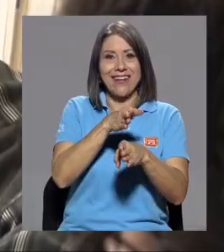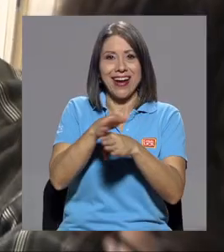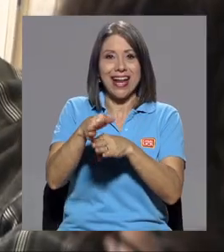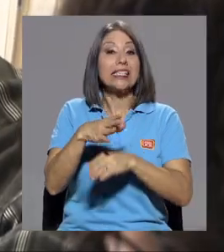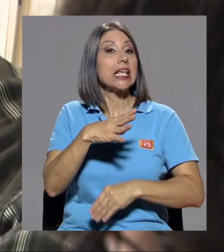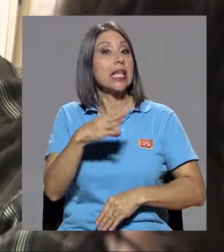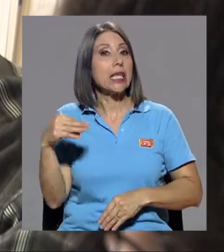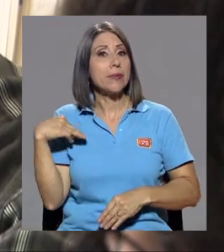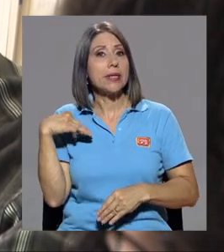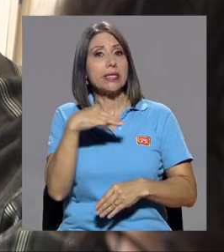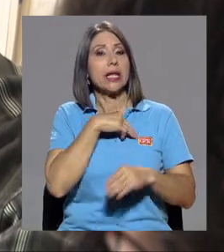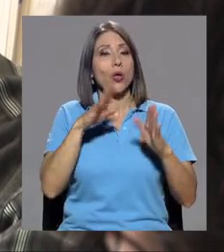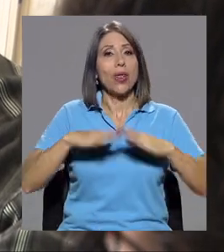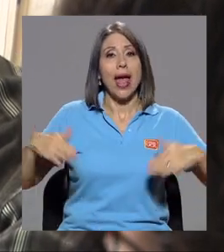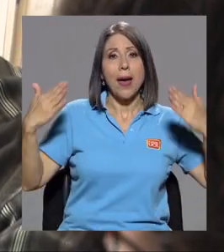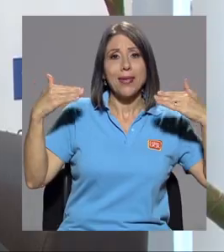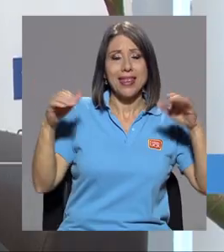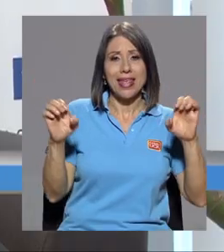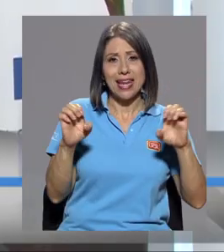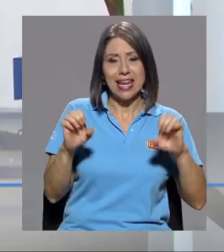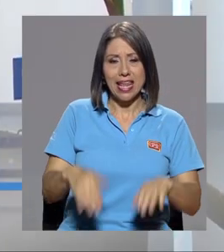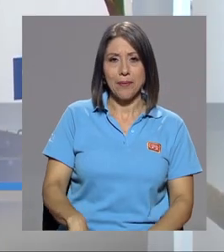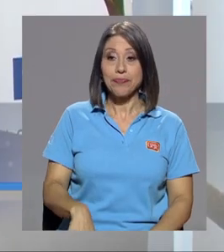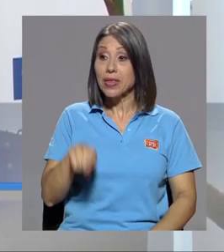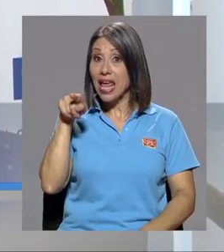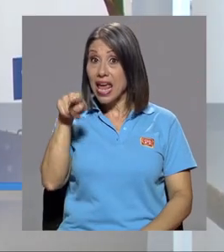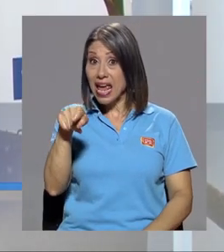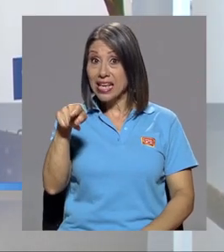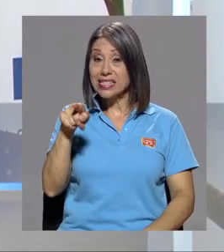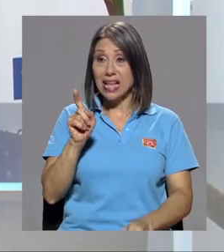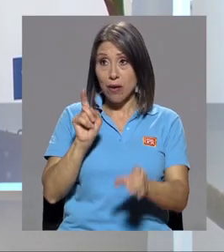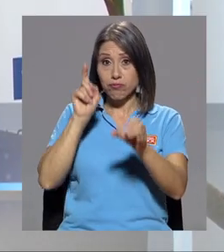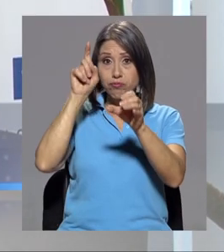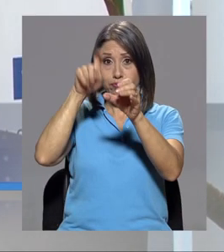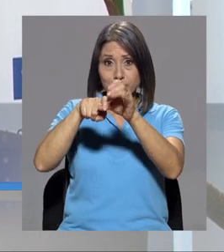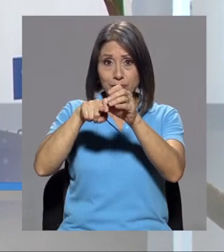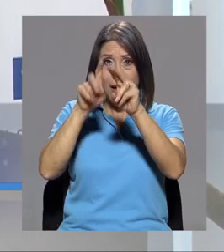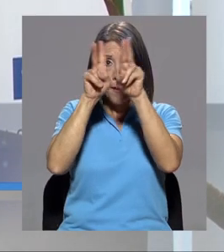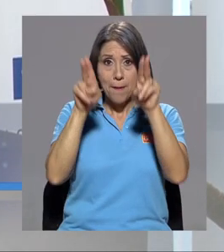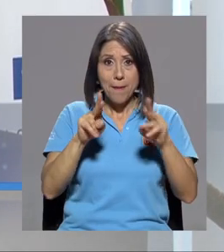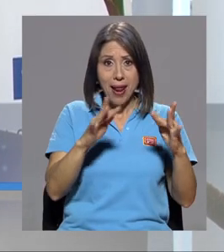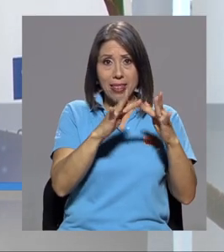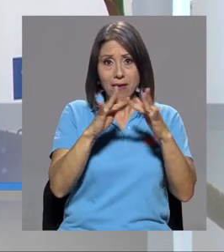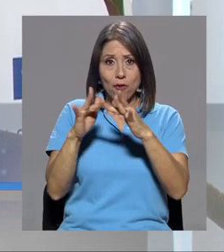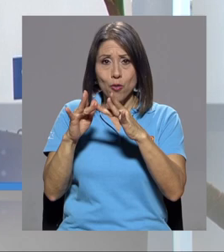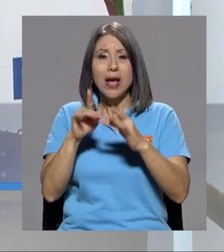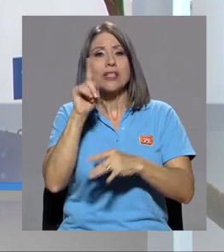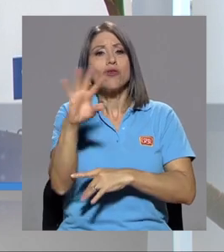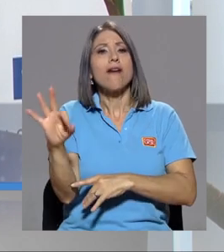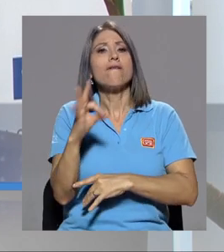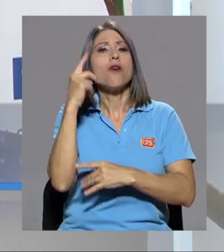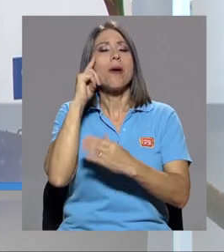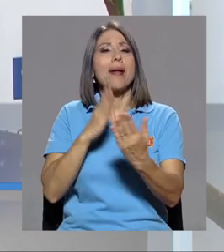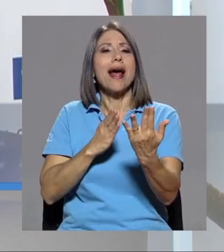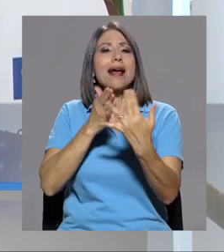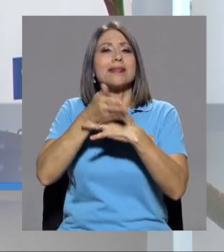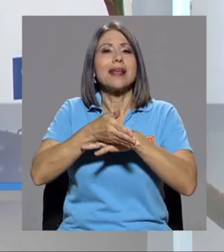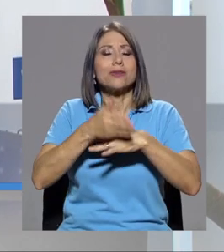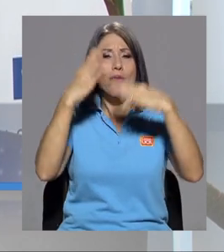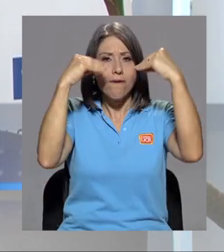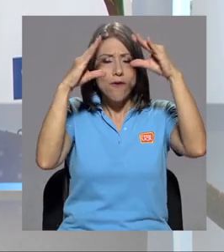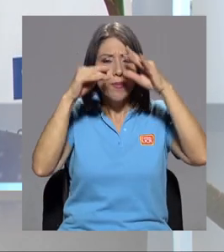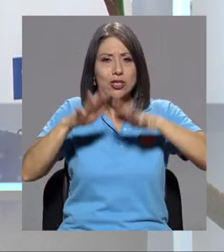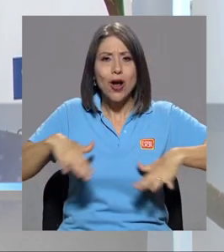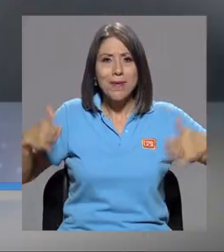de Ambiente y Energía. Esta plataforma nosotros la conceptualizamos como un portal de acceso a la información ambiental del Ministerio